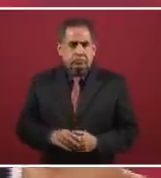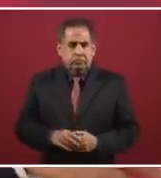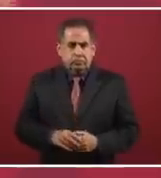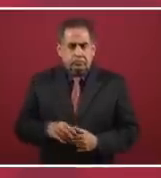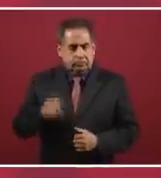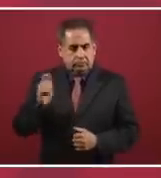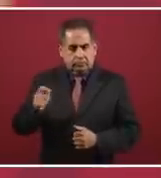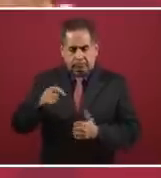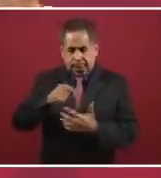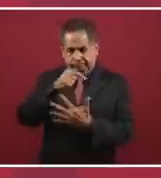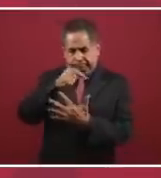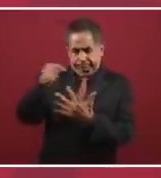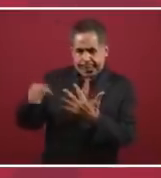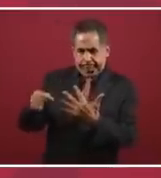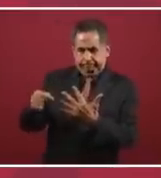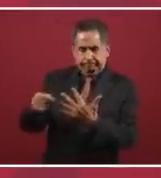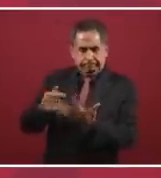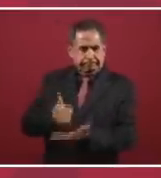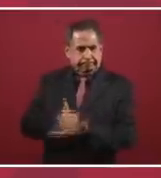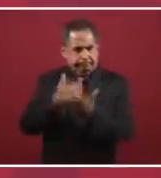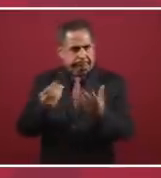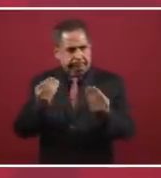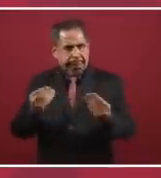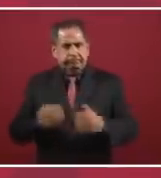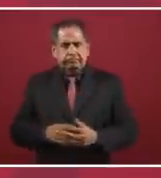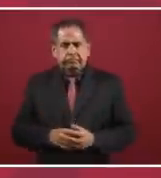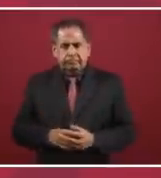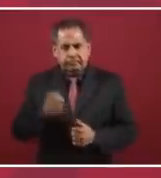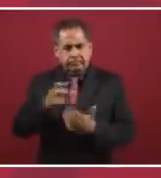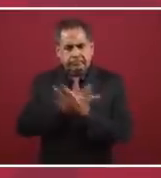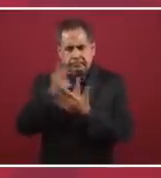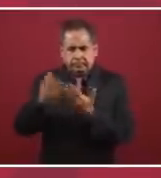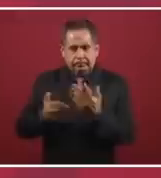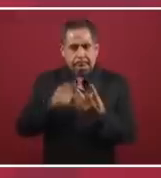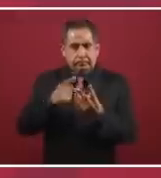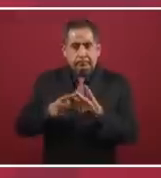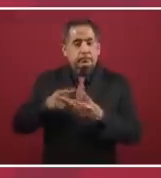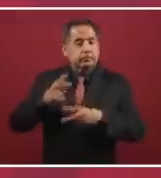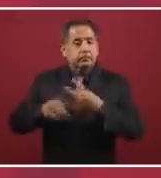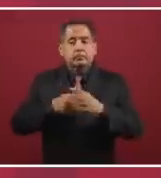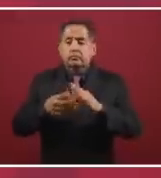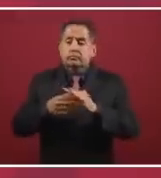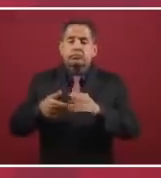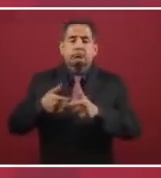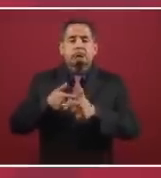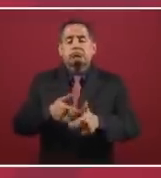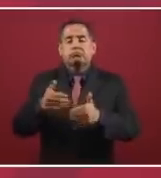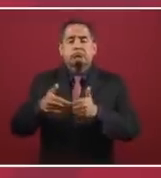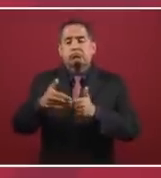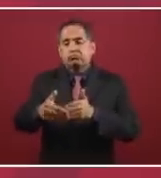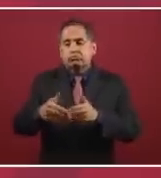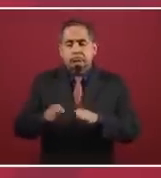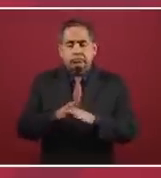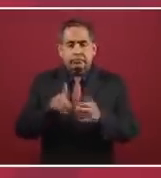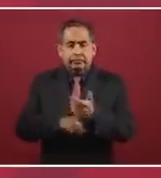Todo esto ayuda mucho, estos proyectos, porque vamos en